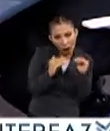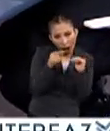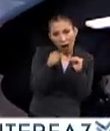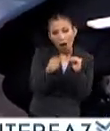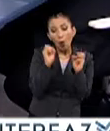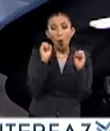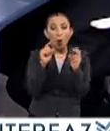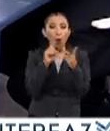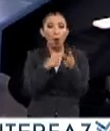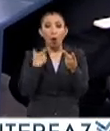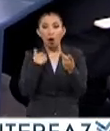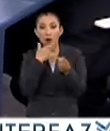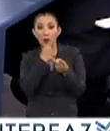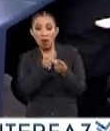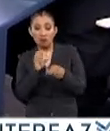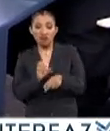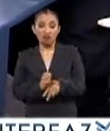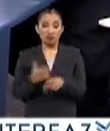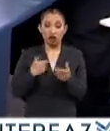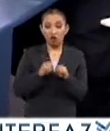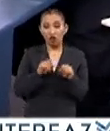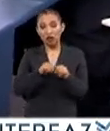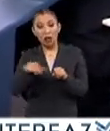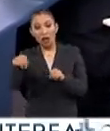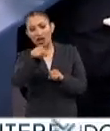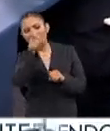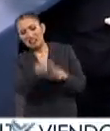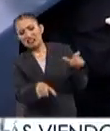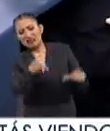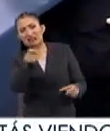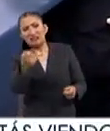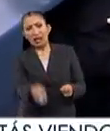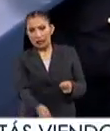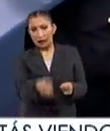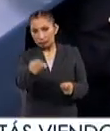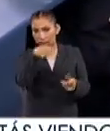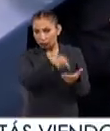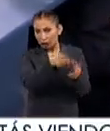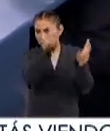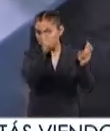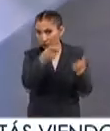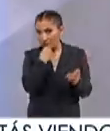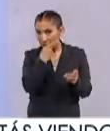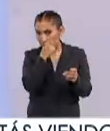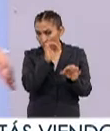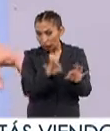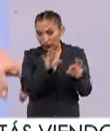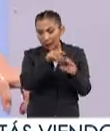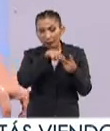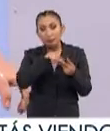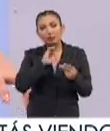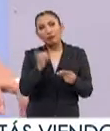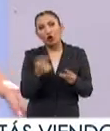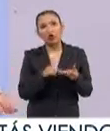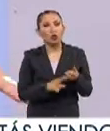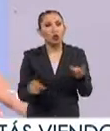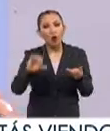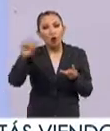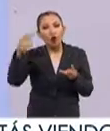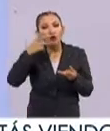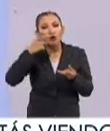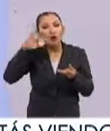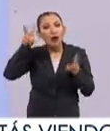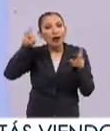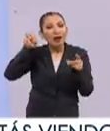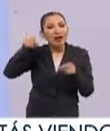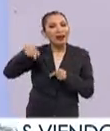a las masculinidades, la construcción social de las masculinidades, tienen un espacio muy importante, lo mismo que aquellos que tienen que